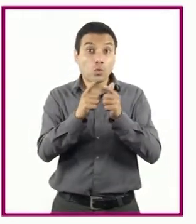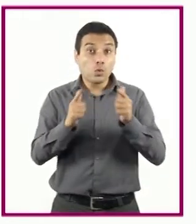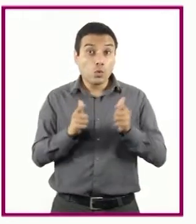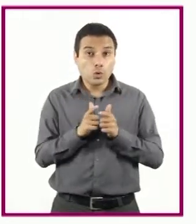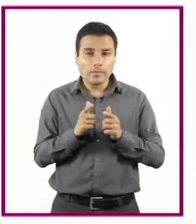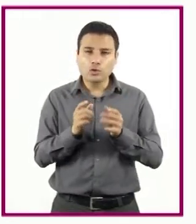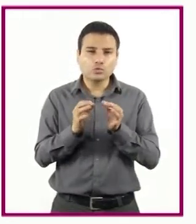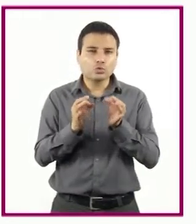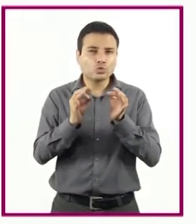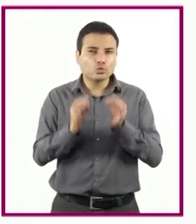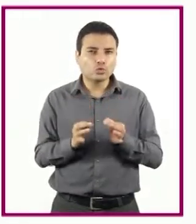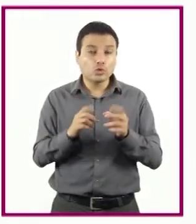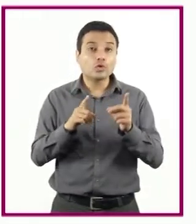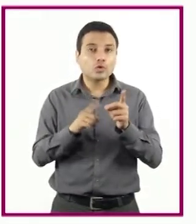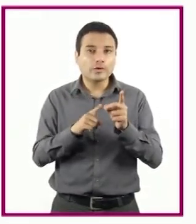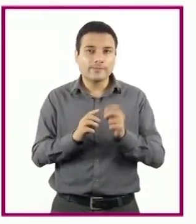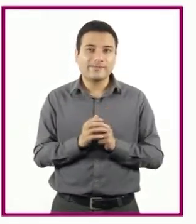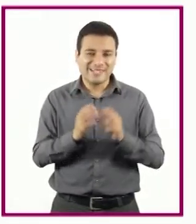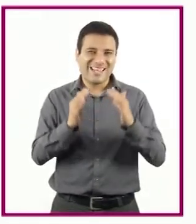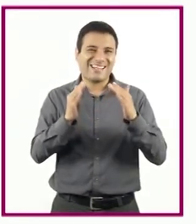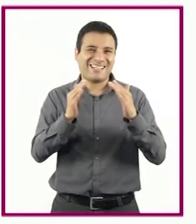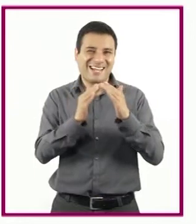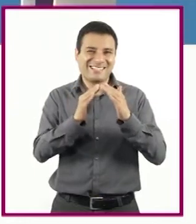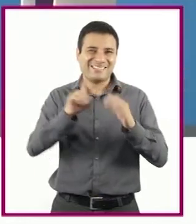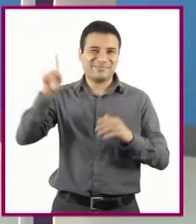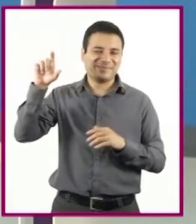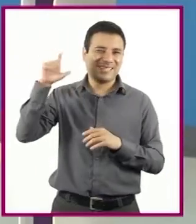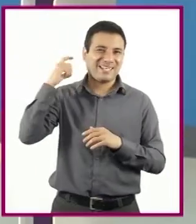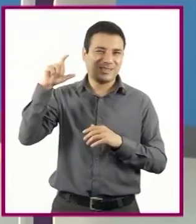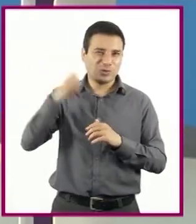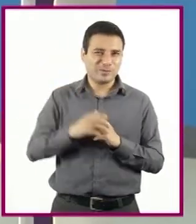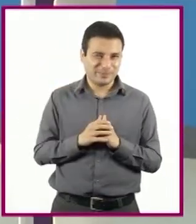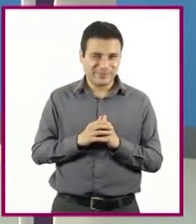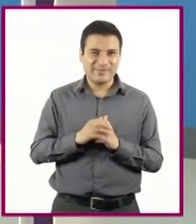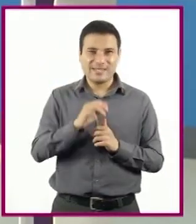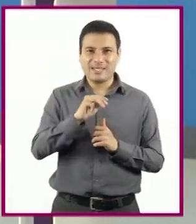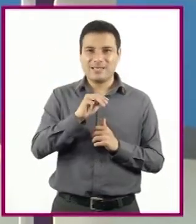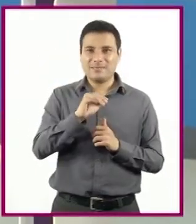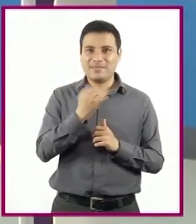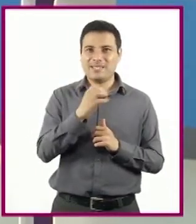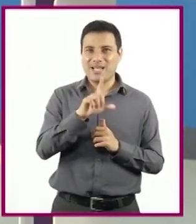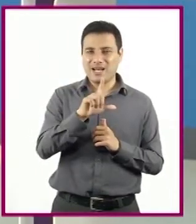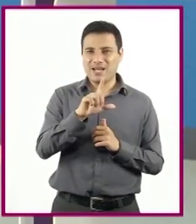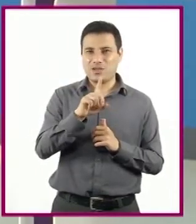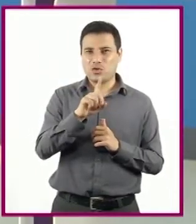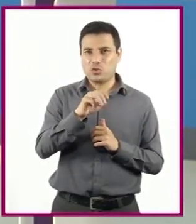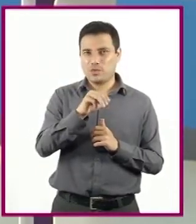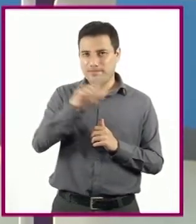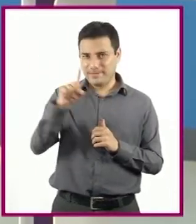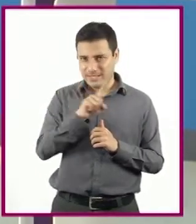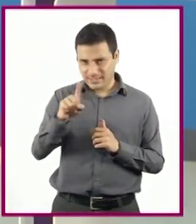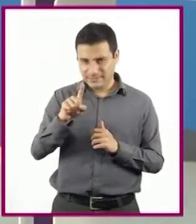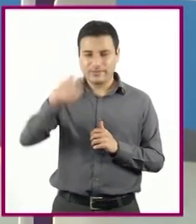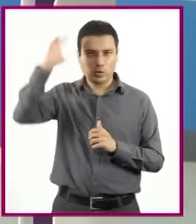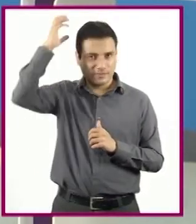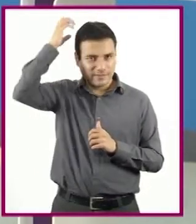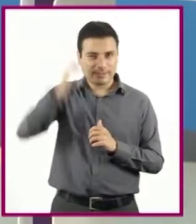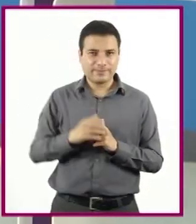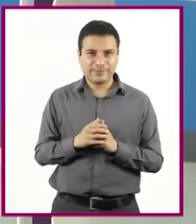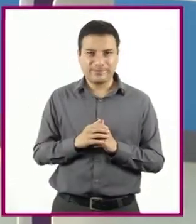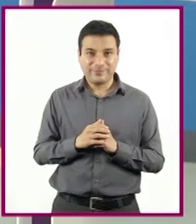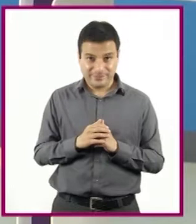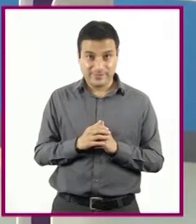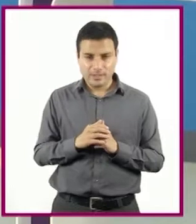punto de encuentro la casa de los corregidores de Querétaro, Miguel Domínguez y Josefa Ortiz. A ella asistían